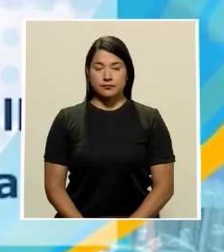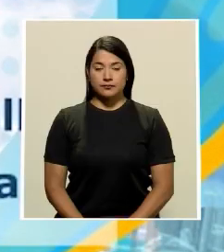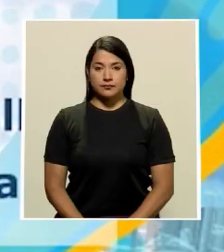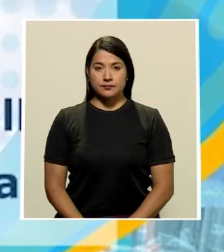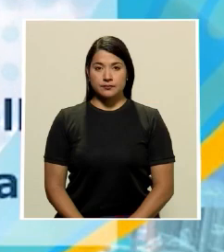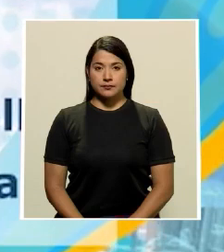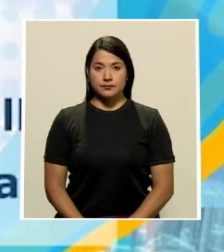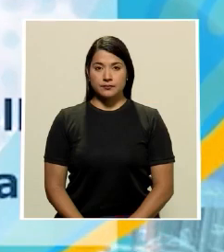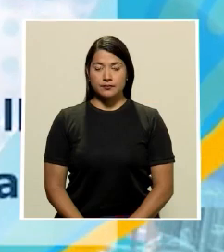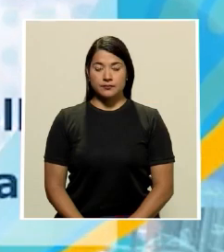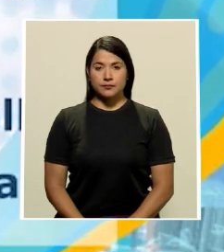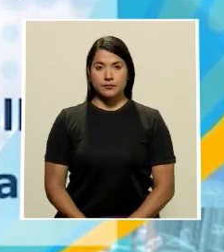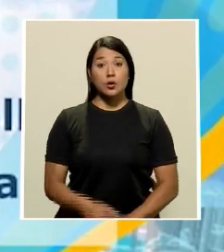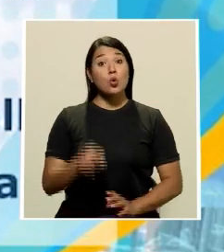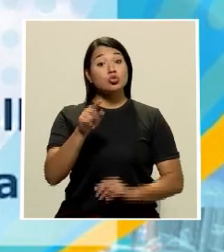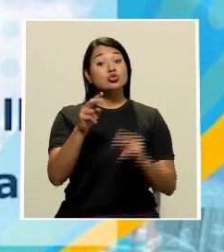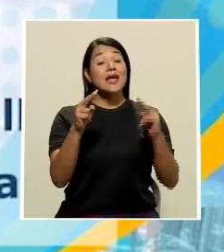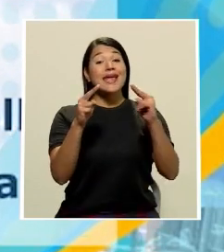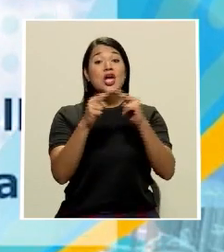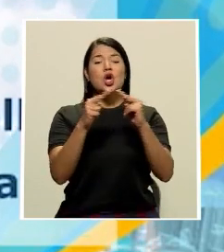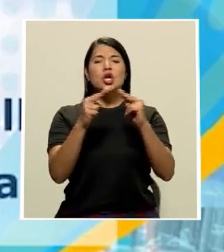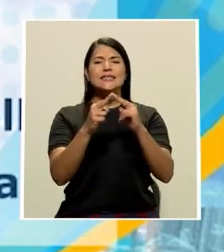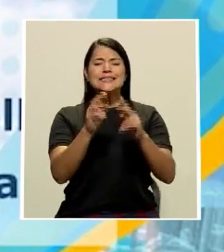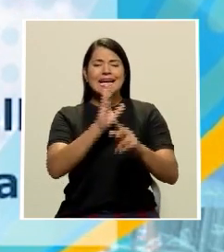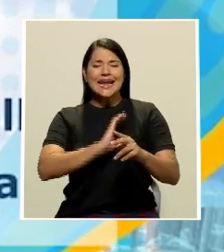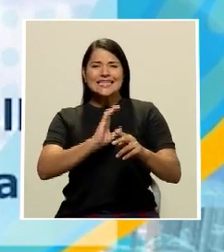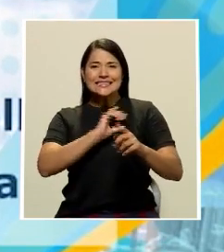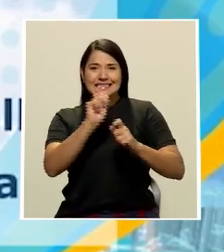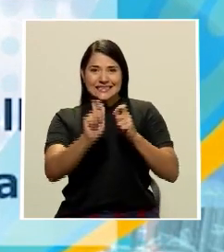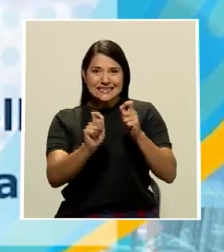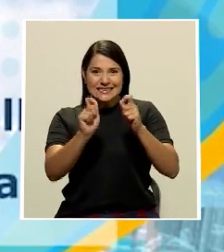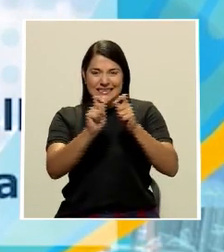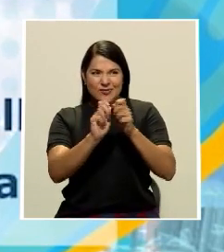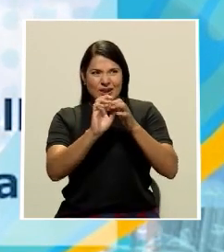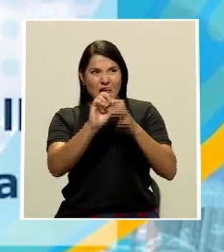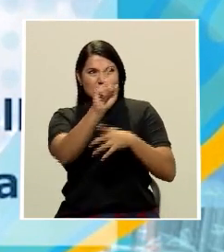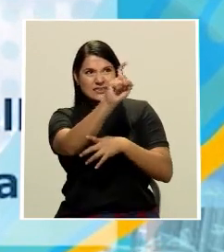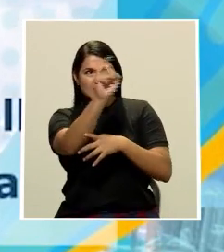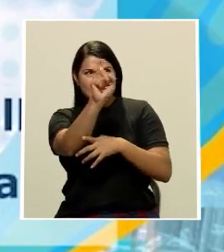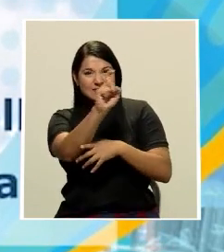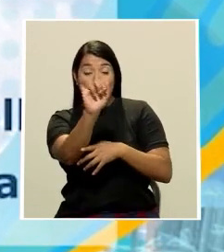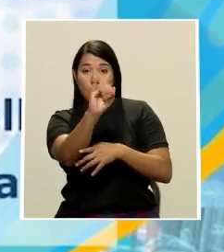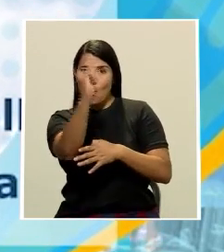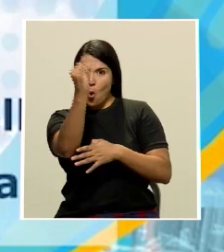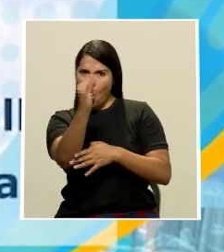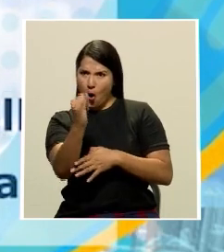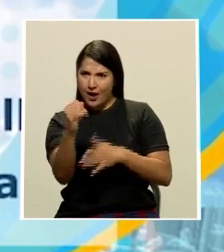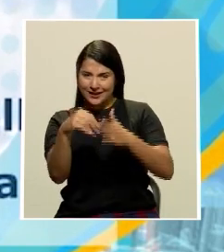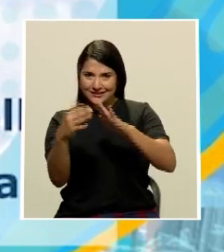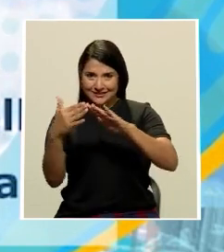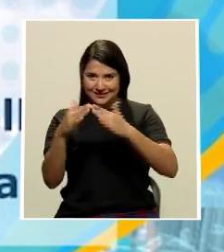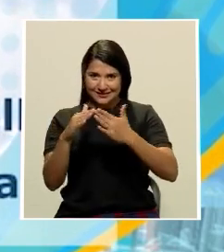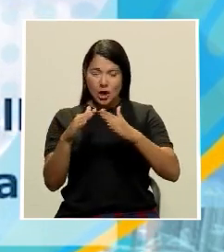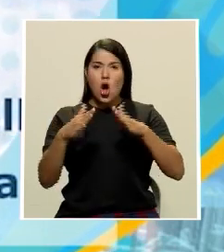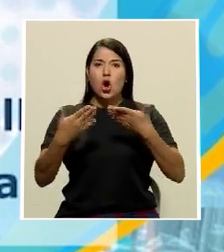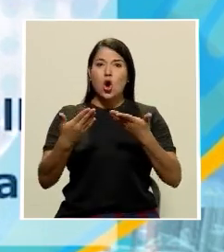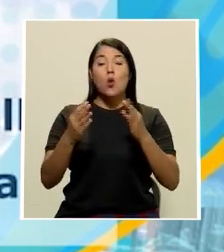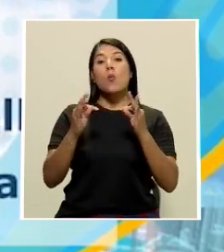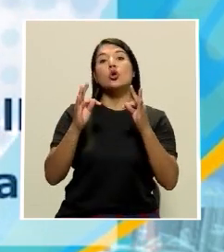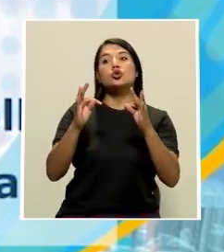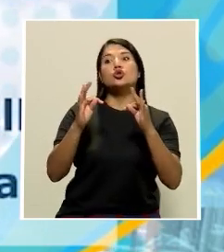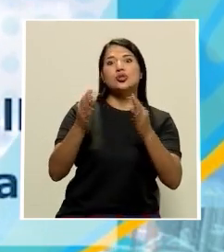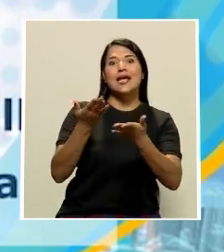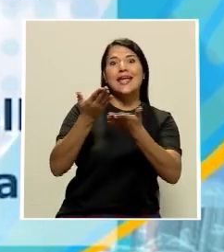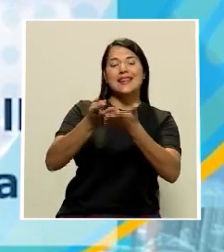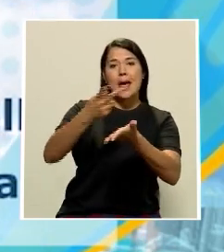Conozca las particularidades del graffiti como arte urbano. a través del tutorial que brindará el Parque